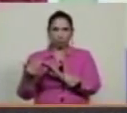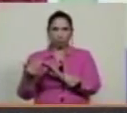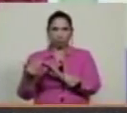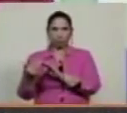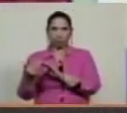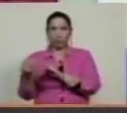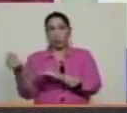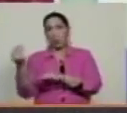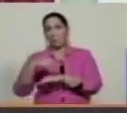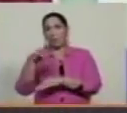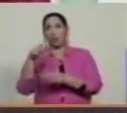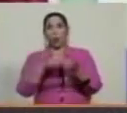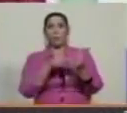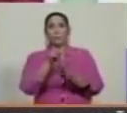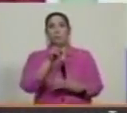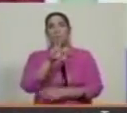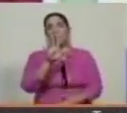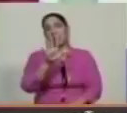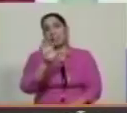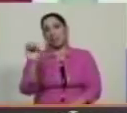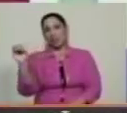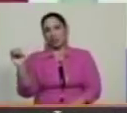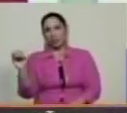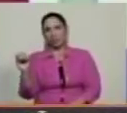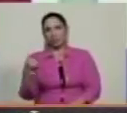más de 2.500, pues para no equivocarme.